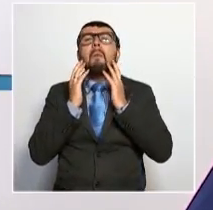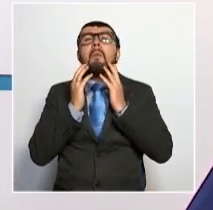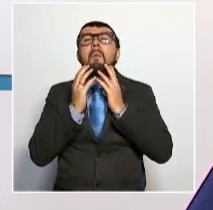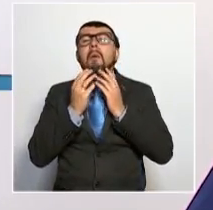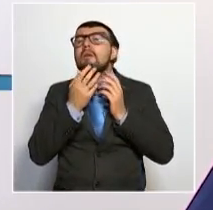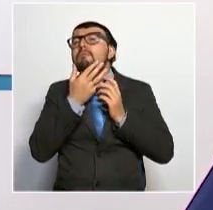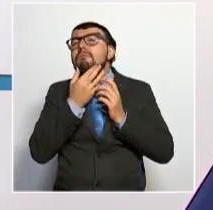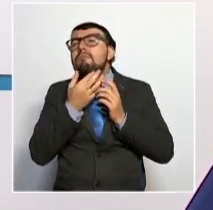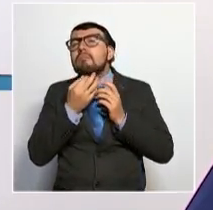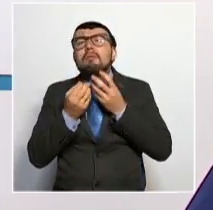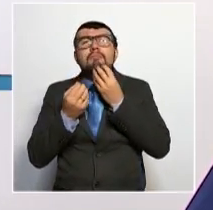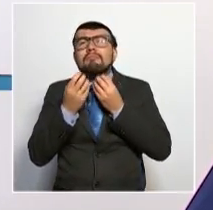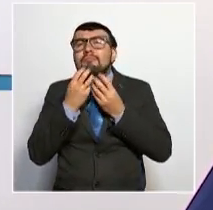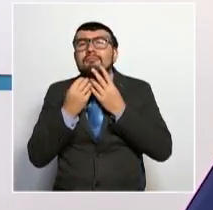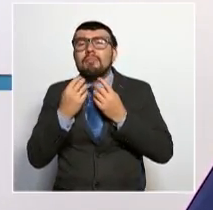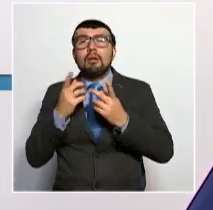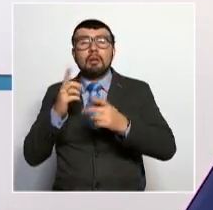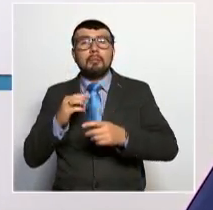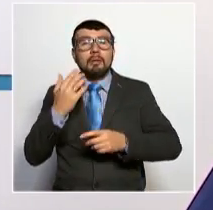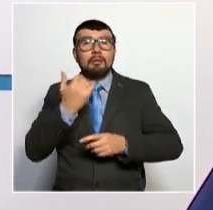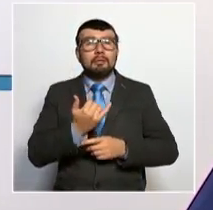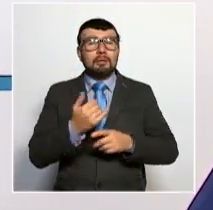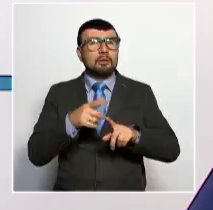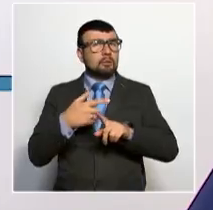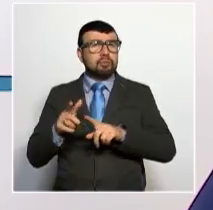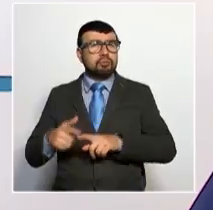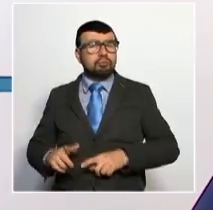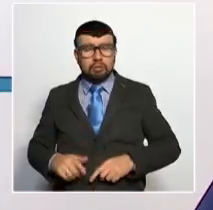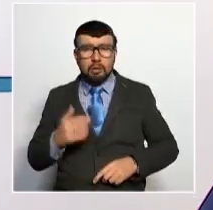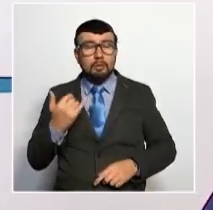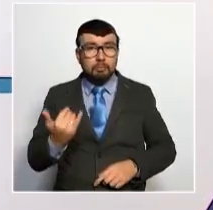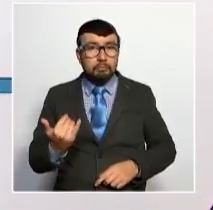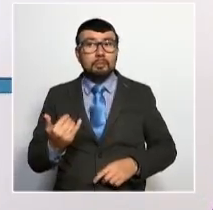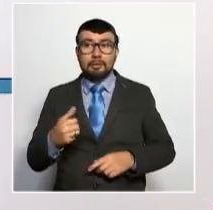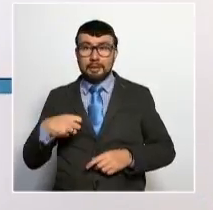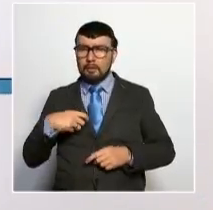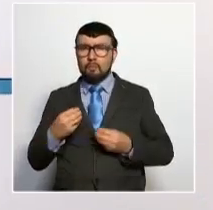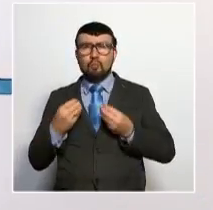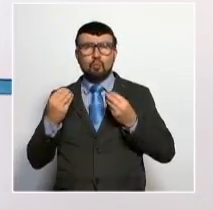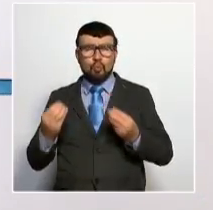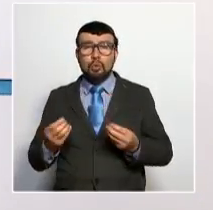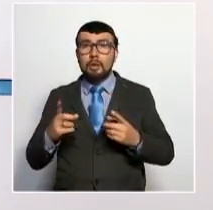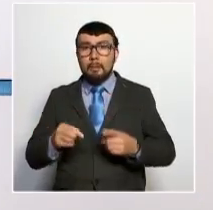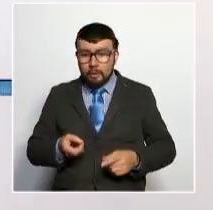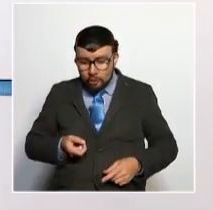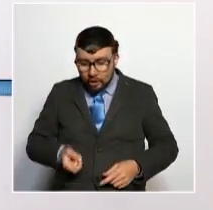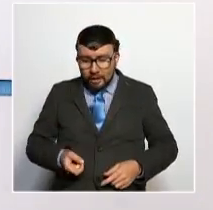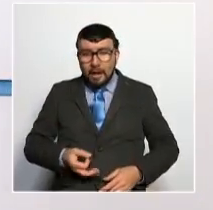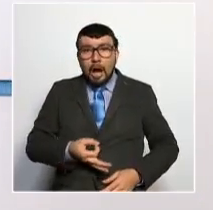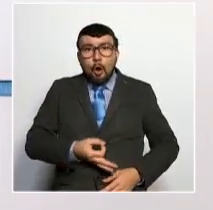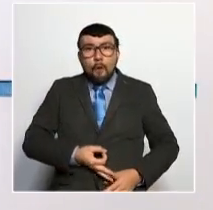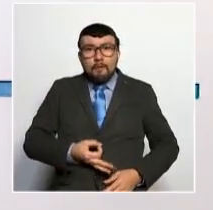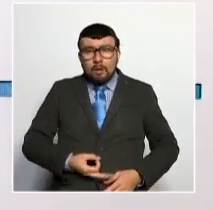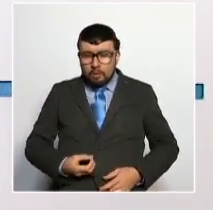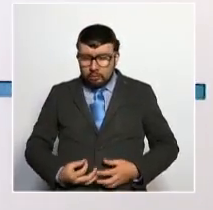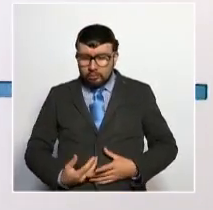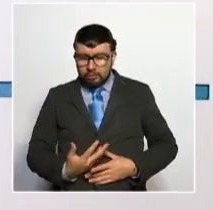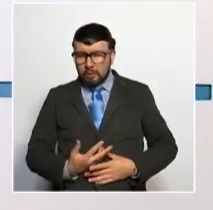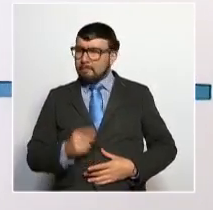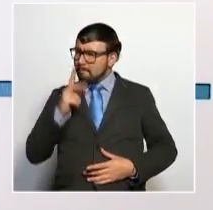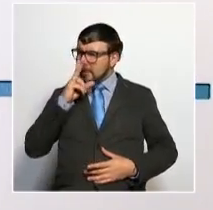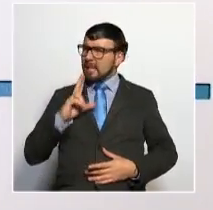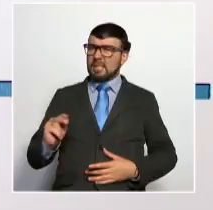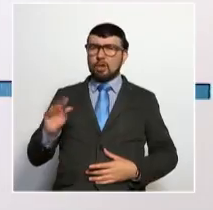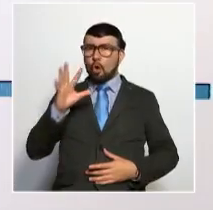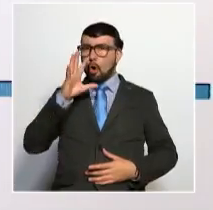la barbilla, en la región perineal, también cerca del ombligo, y es un vello que es muy masculino, es un